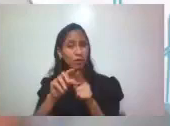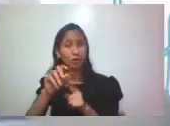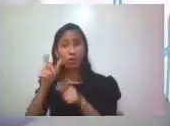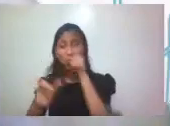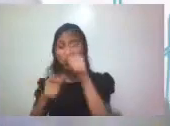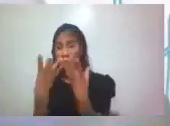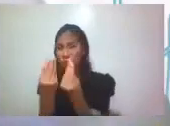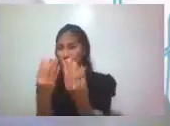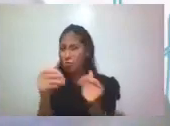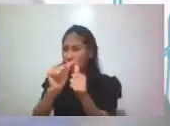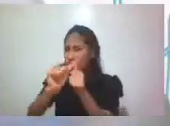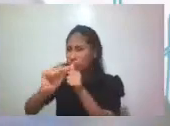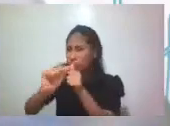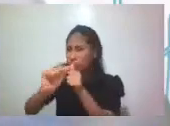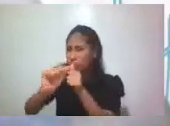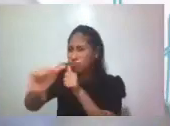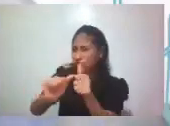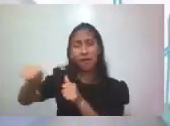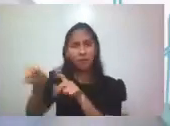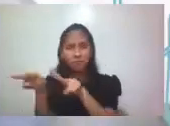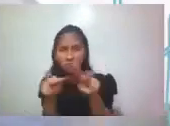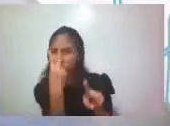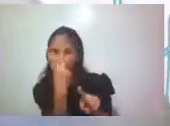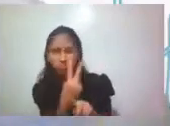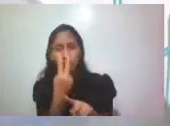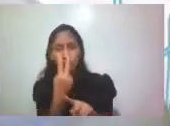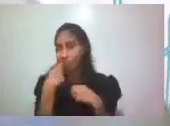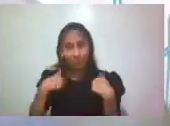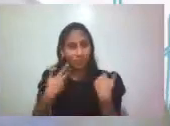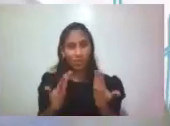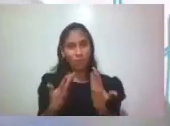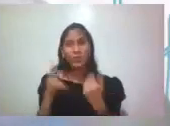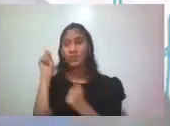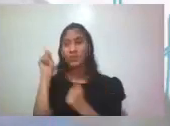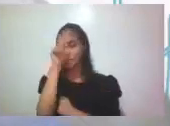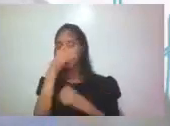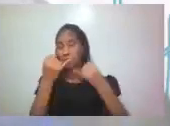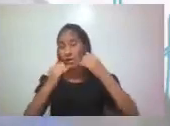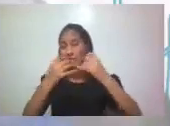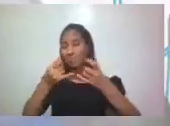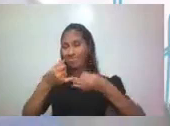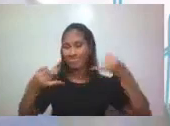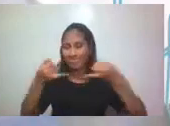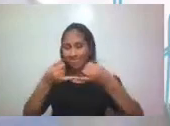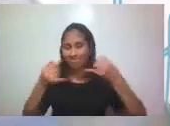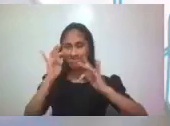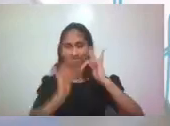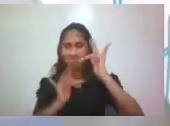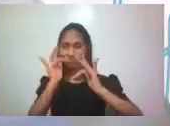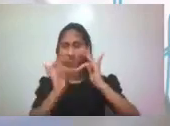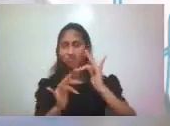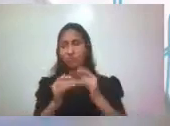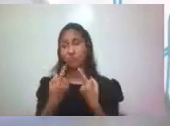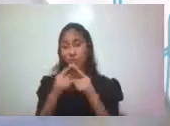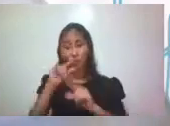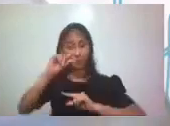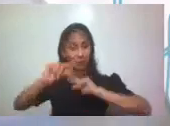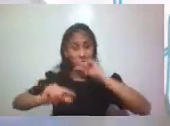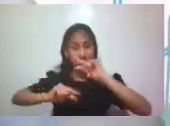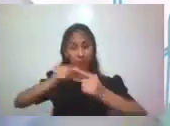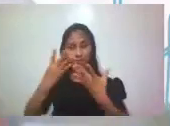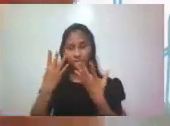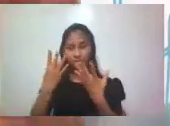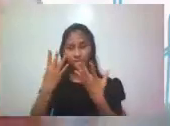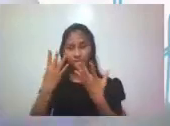esto se solucione y definitivamente vamos a seguir trabajando en mejorar esta situación para